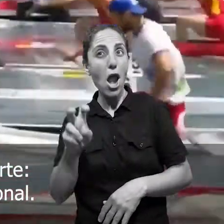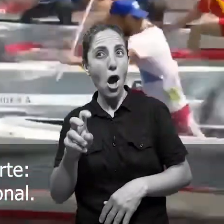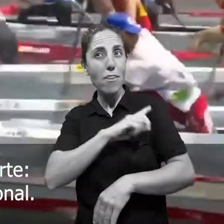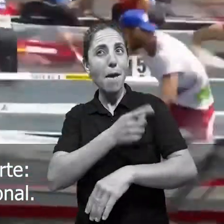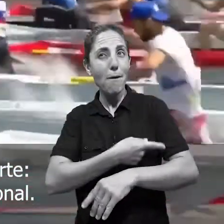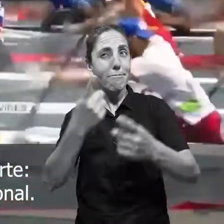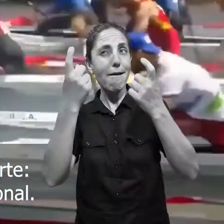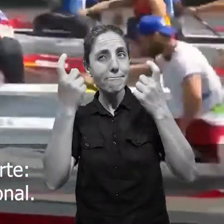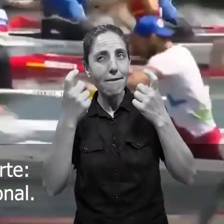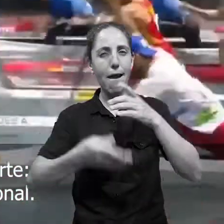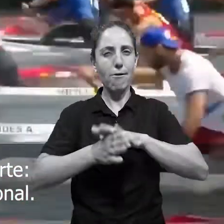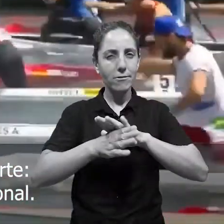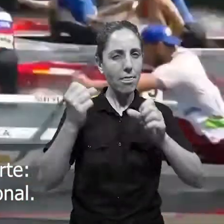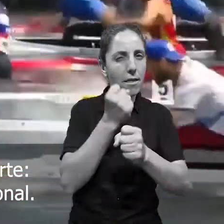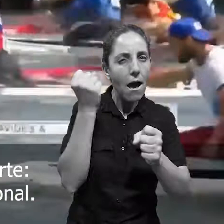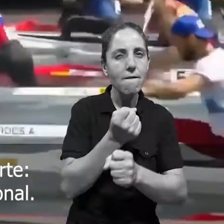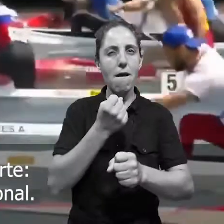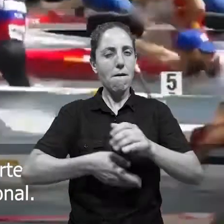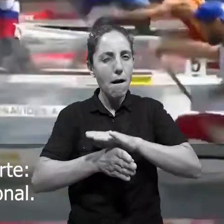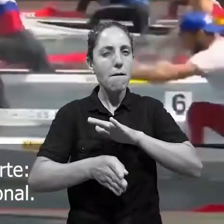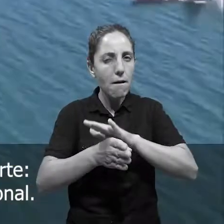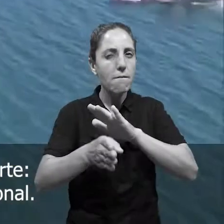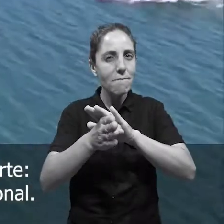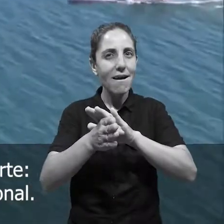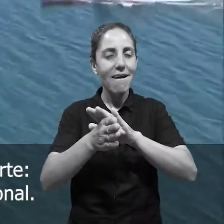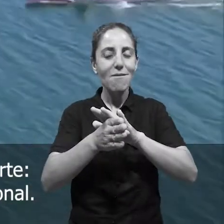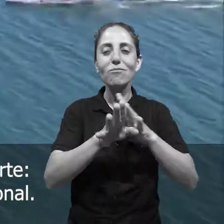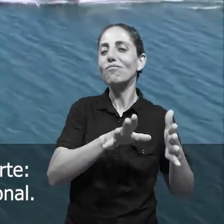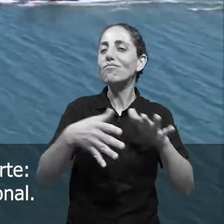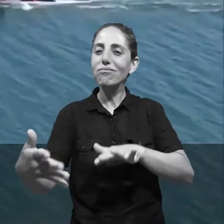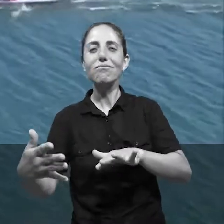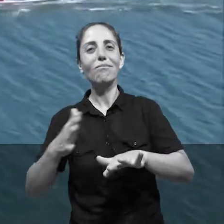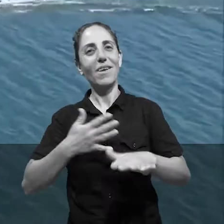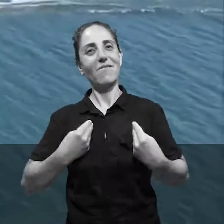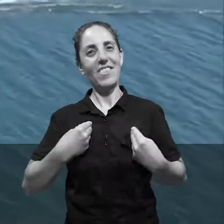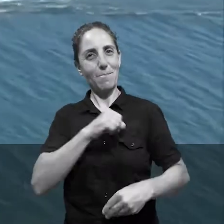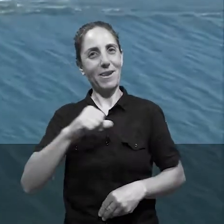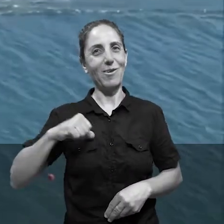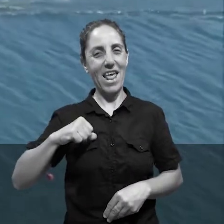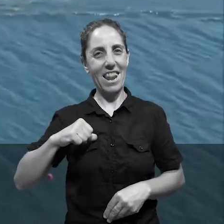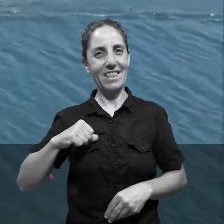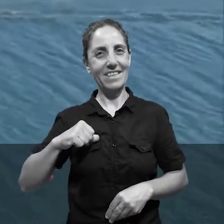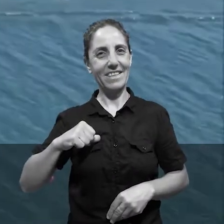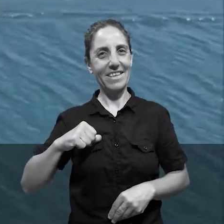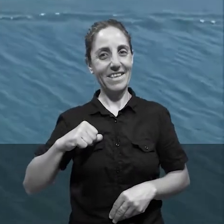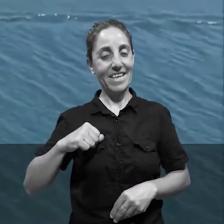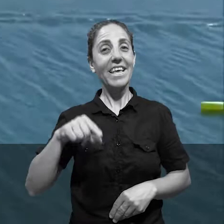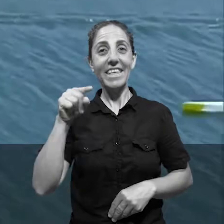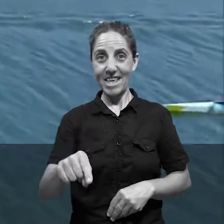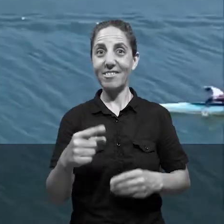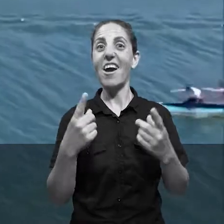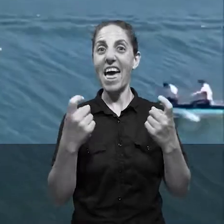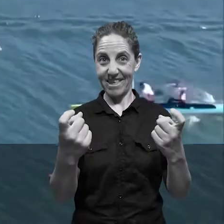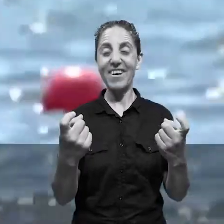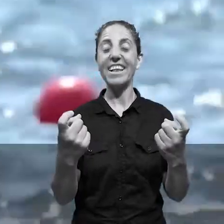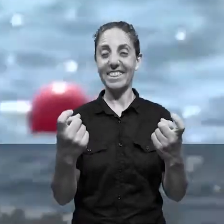la constancia del trabajo y la persistencia de hacer las cosas a mi vida personal. Y al final es lo que eso es lo que